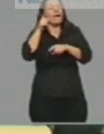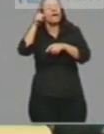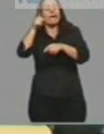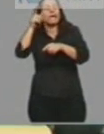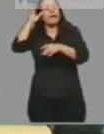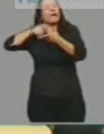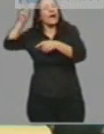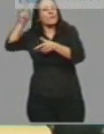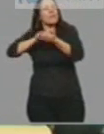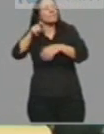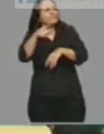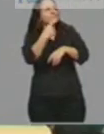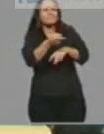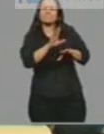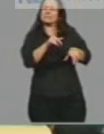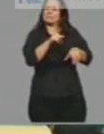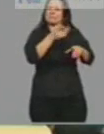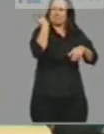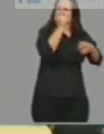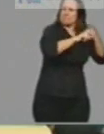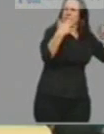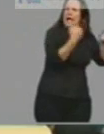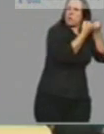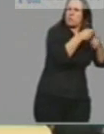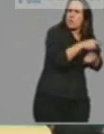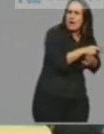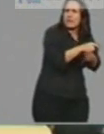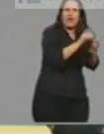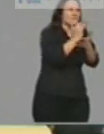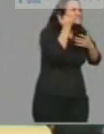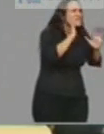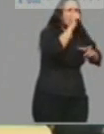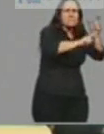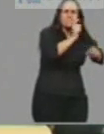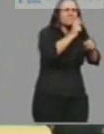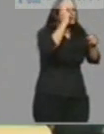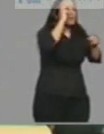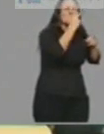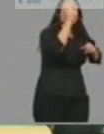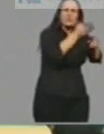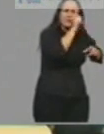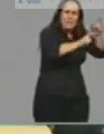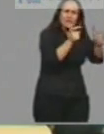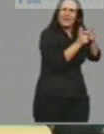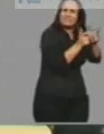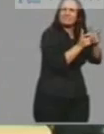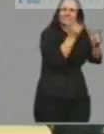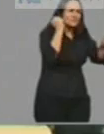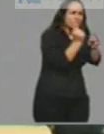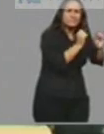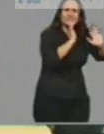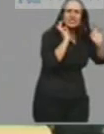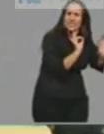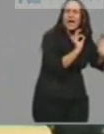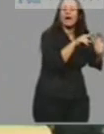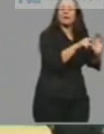Apelaciones ignora este acuerdo que hemos logrado con el 93%, o por lo menos lo minimiza, y